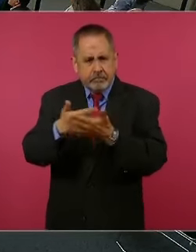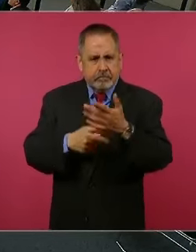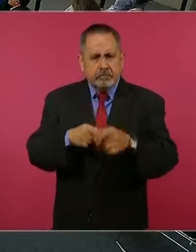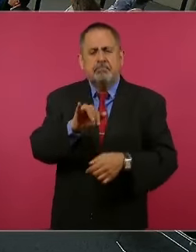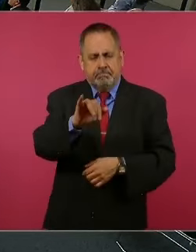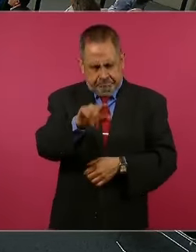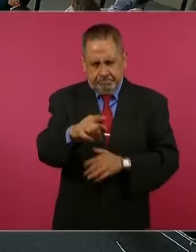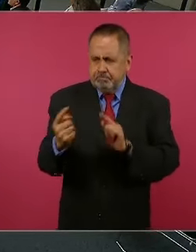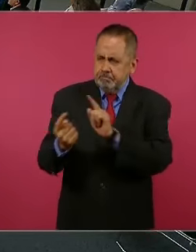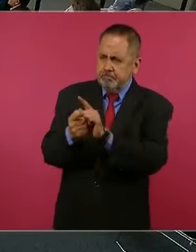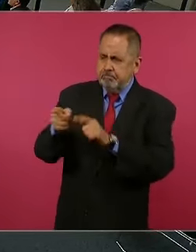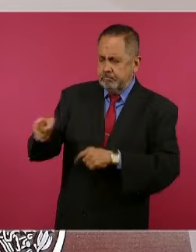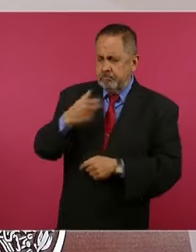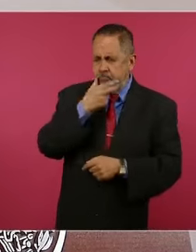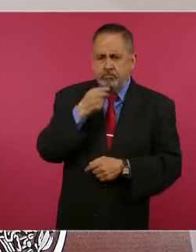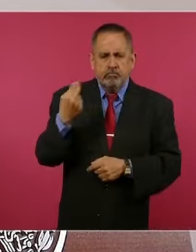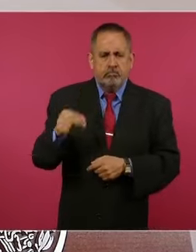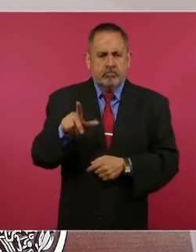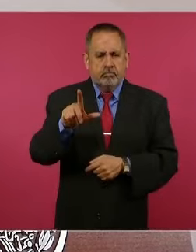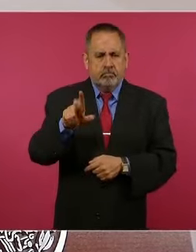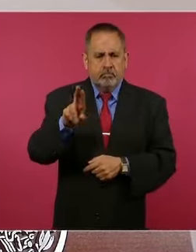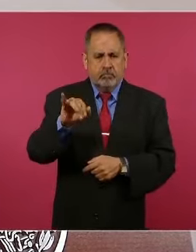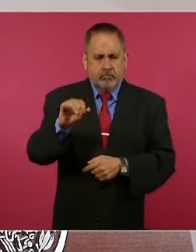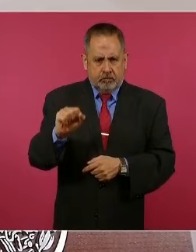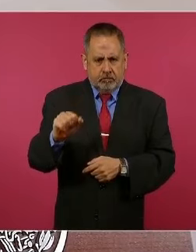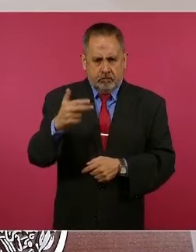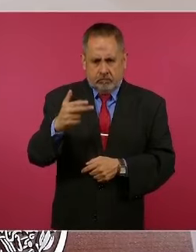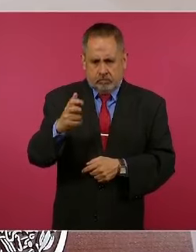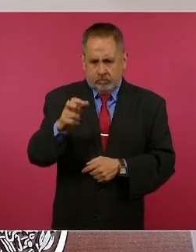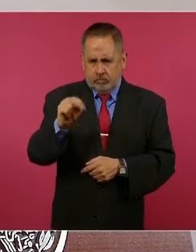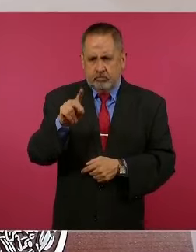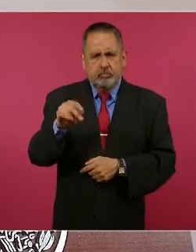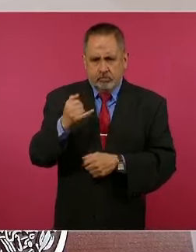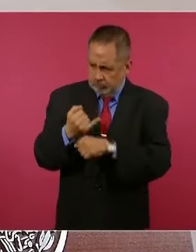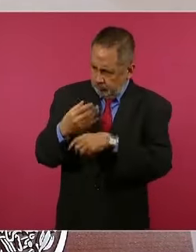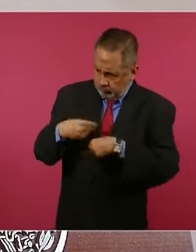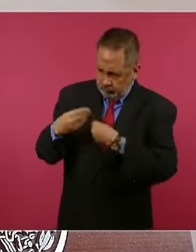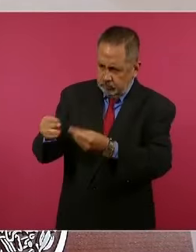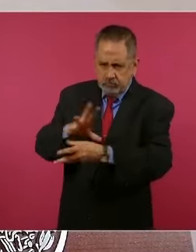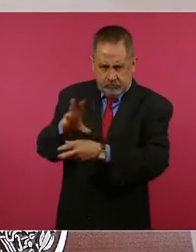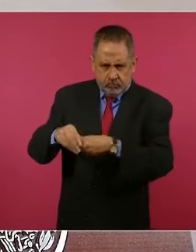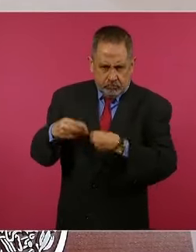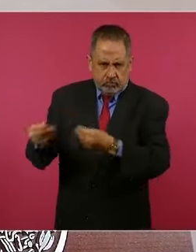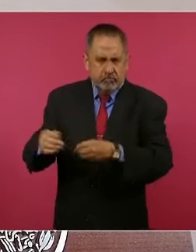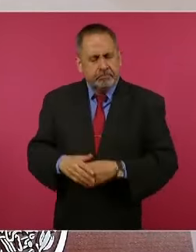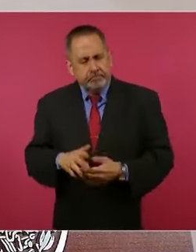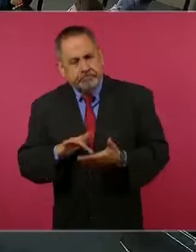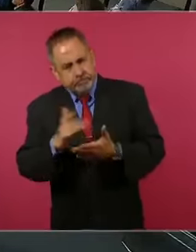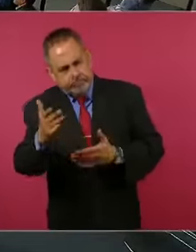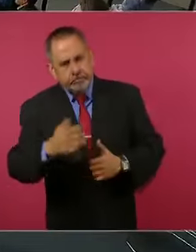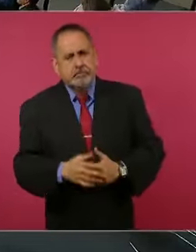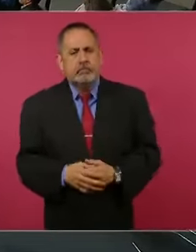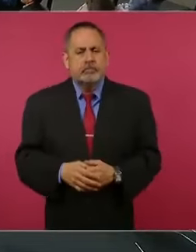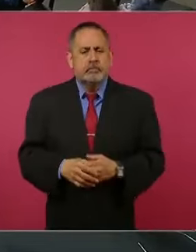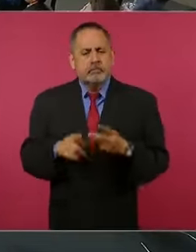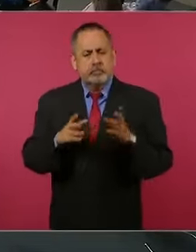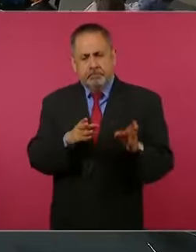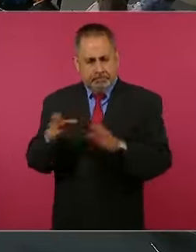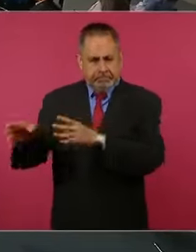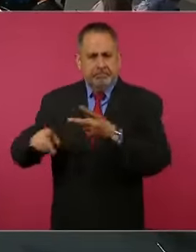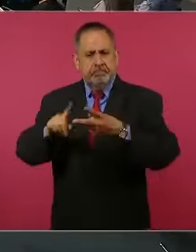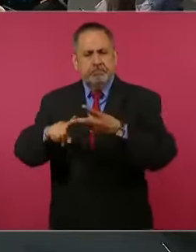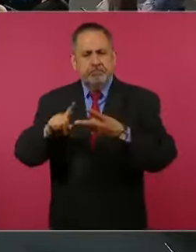Luis Hernández con Luis Hernández te damos toda la información Sí claro que sí se agradece señor presidente en otro tema